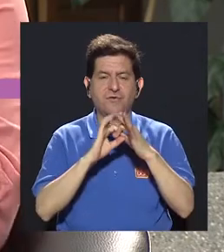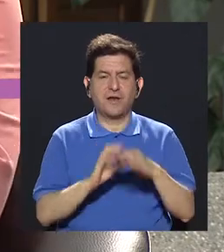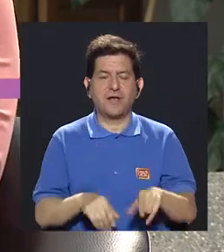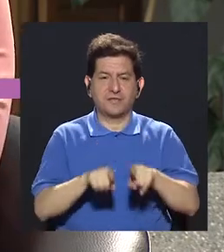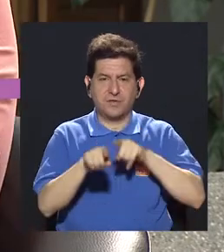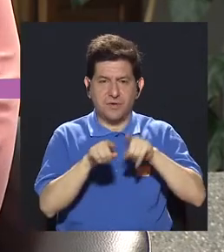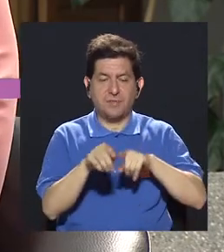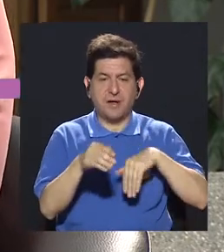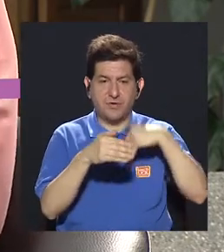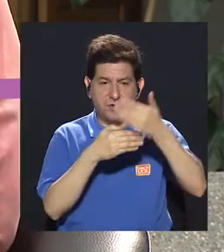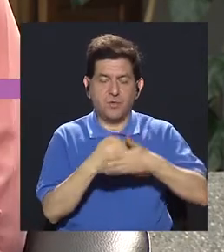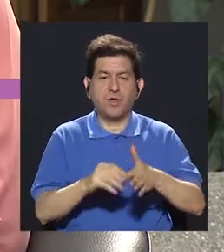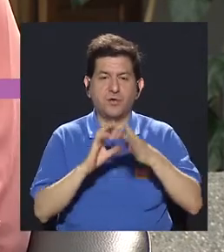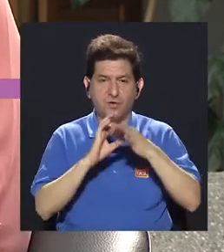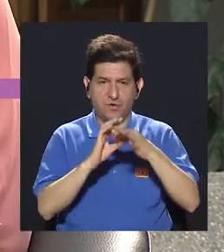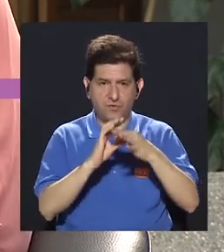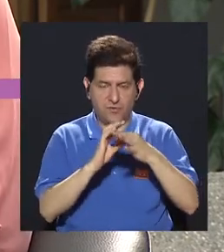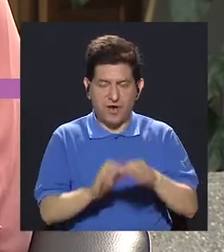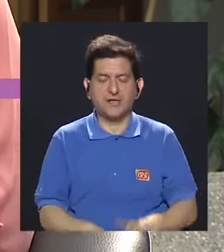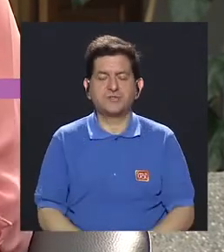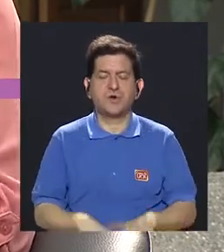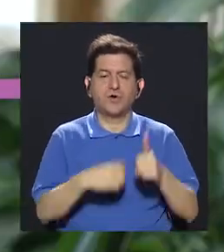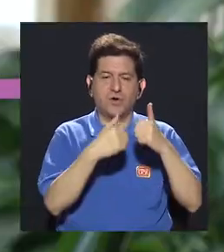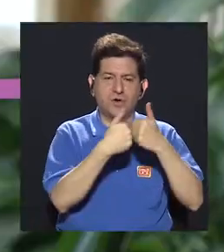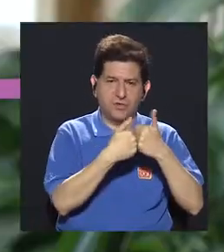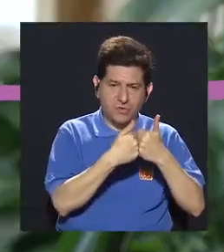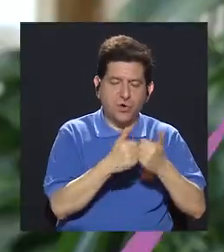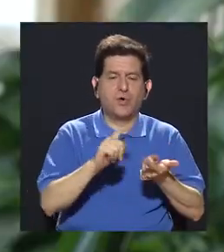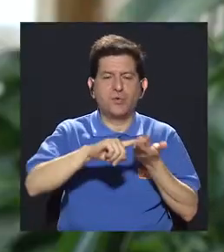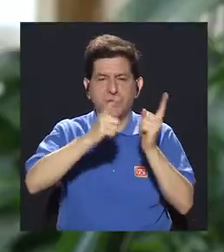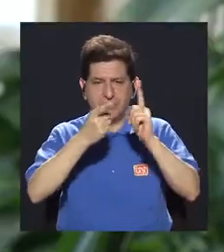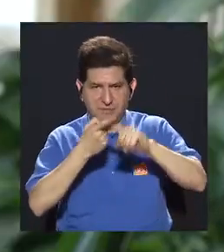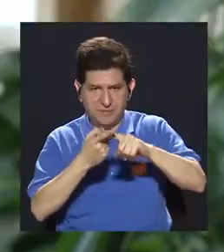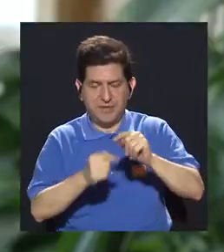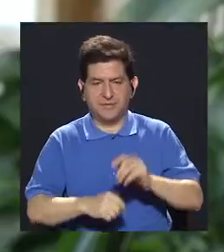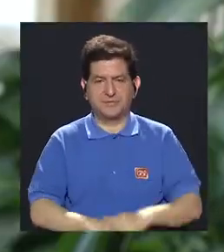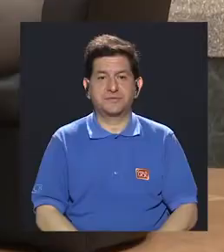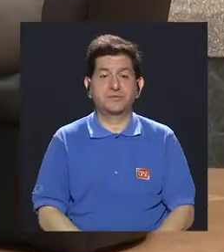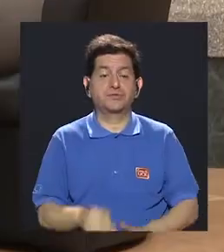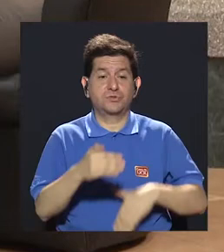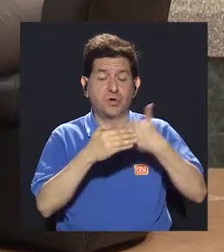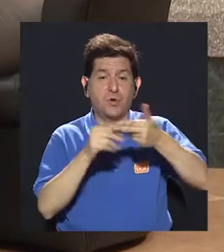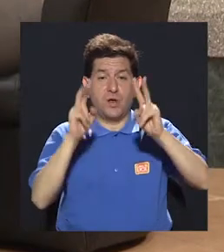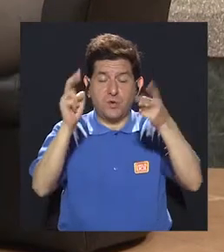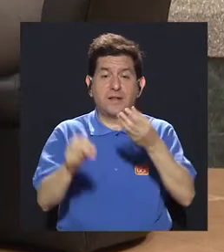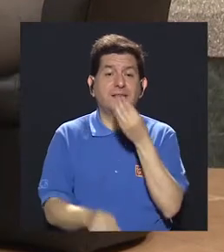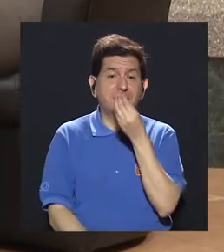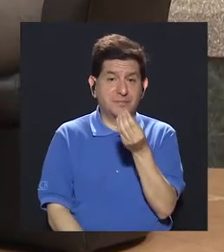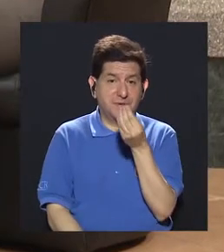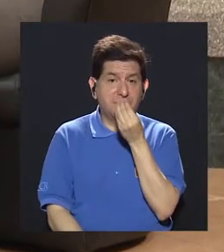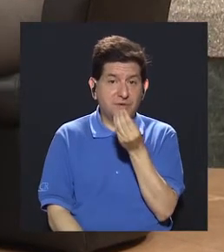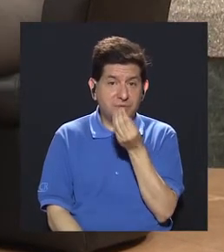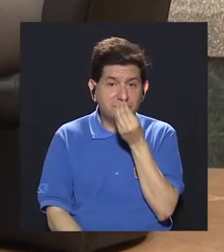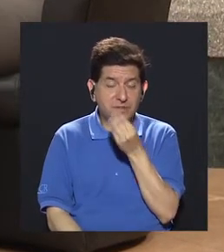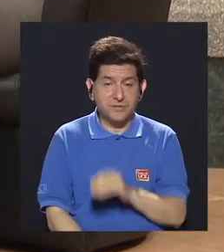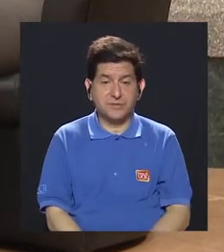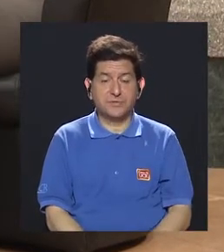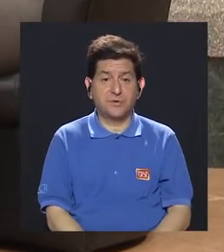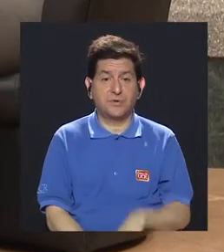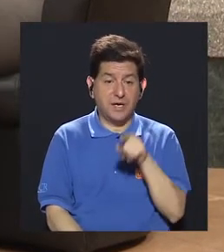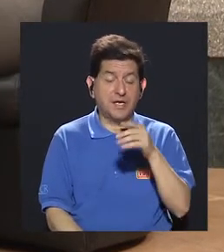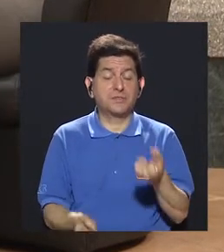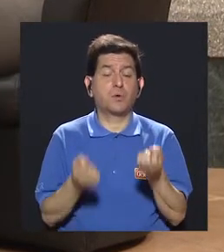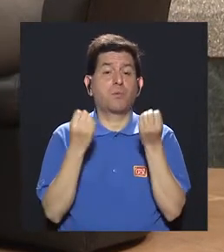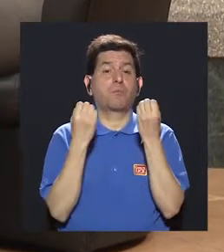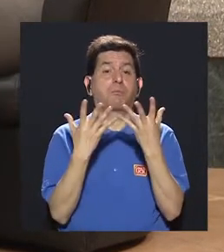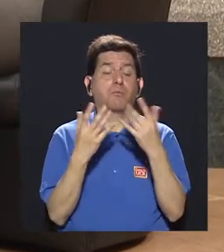En segundo lugar vienen todas las relaciones interpersonales, de noviazgo, de amistad, uh-huh, etcétera. Luego el tema de nutrición es uno